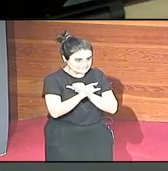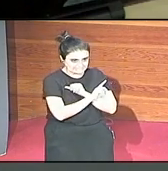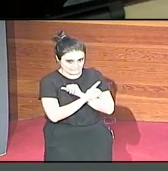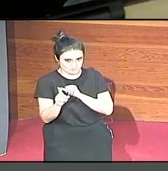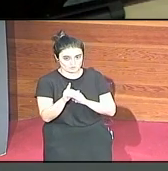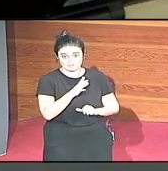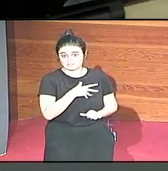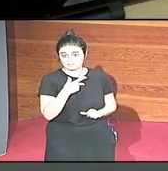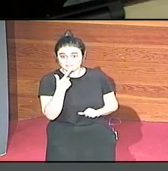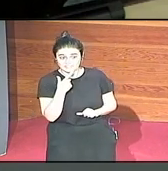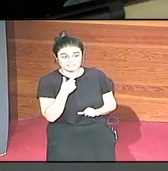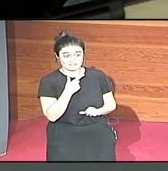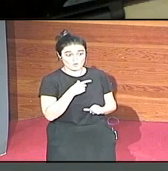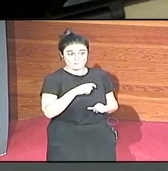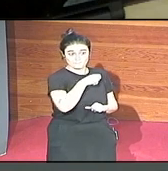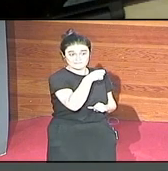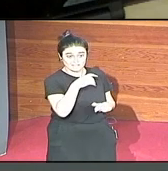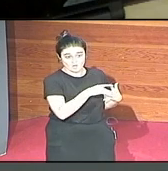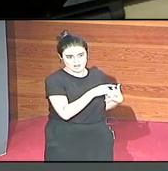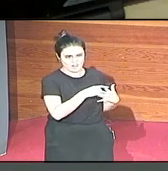tampoco lo mencionaron.